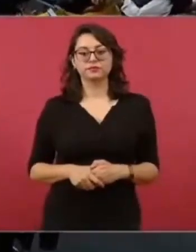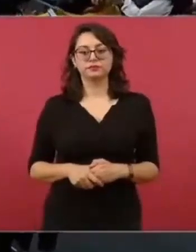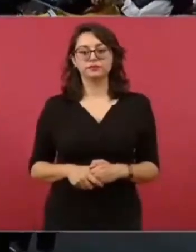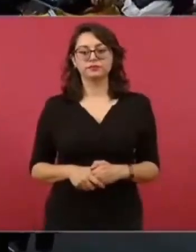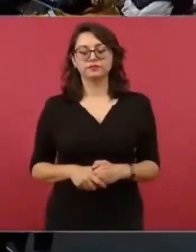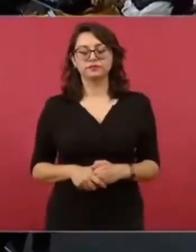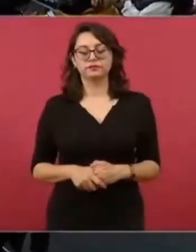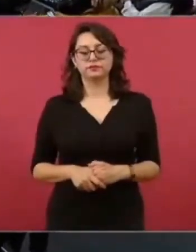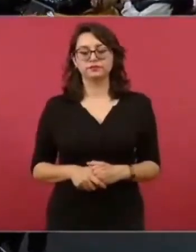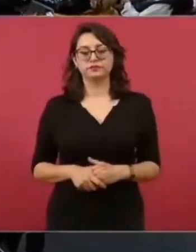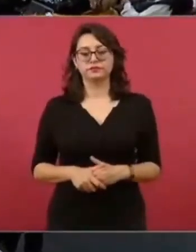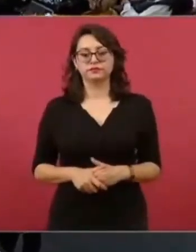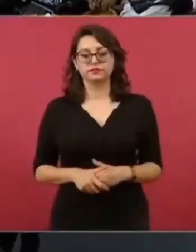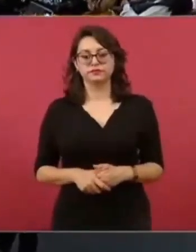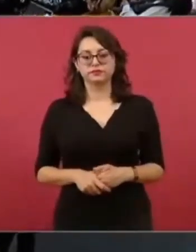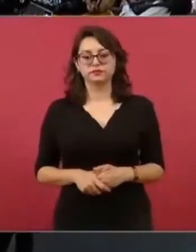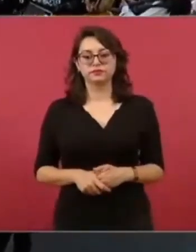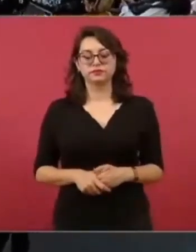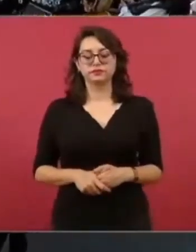porque